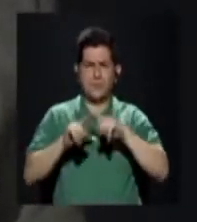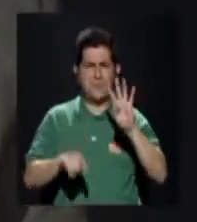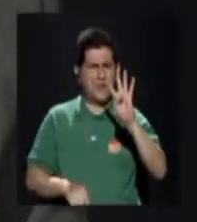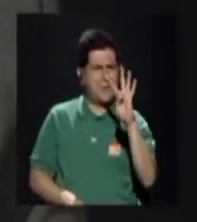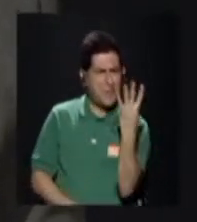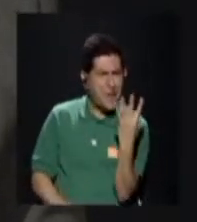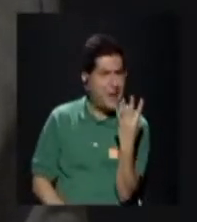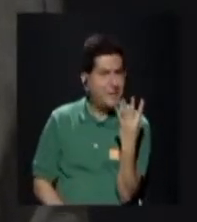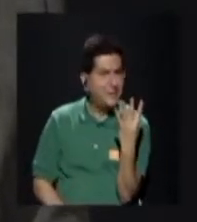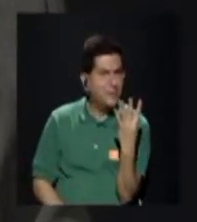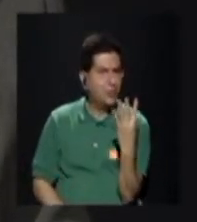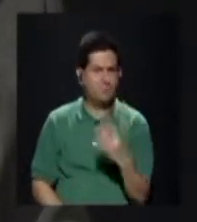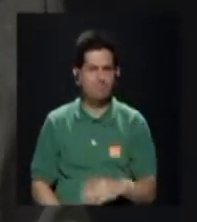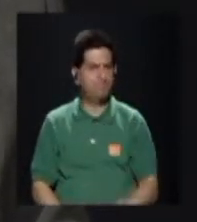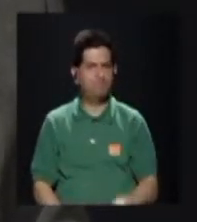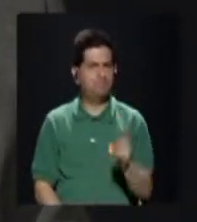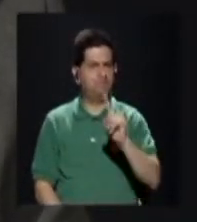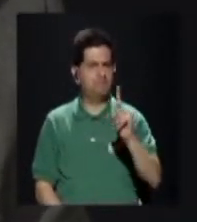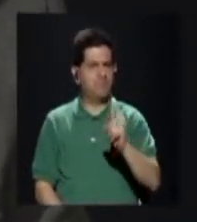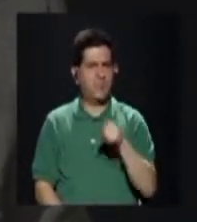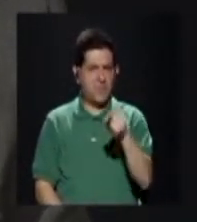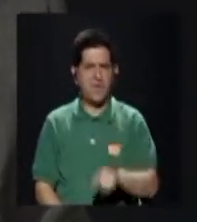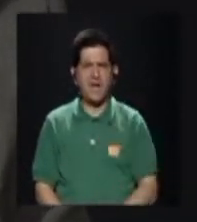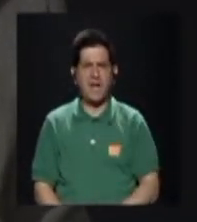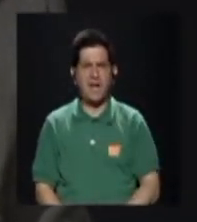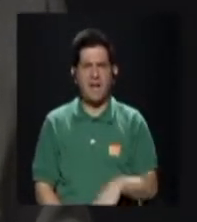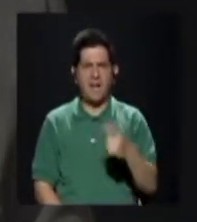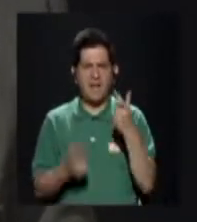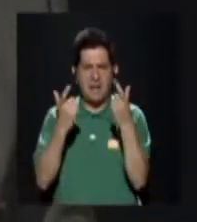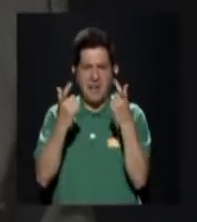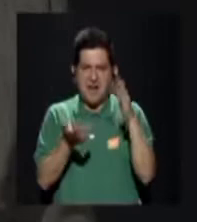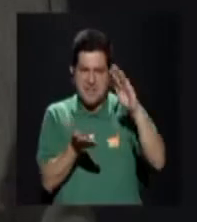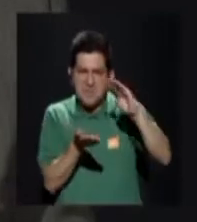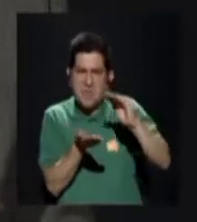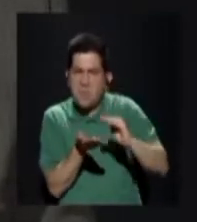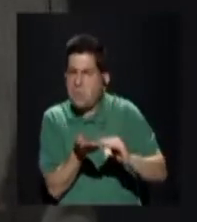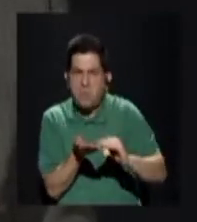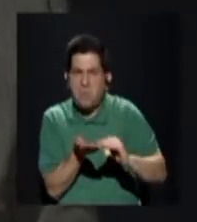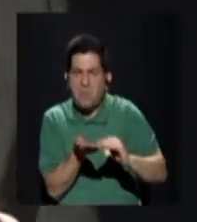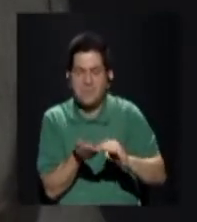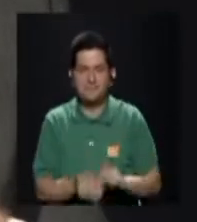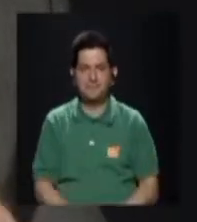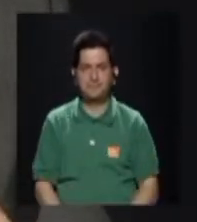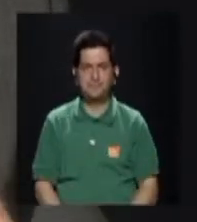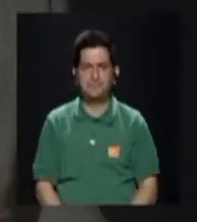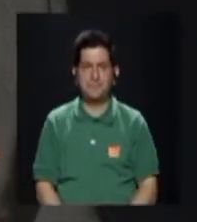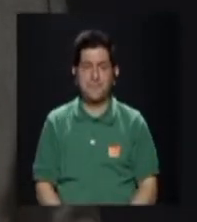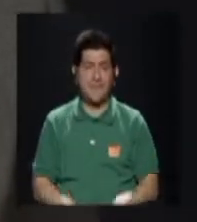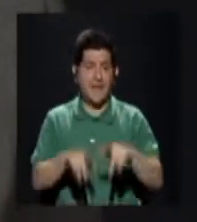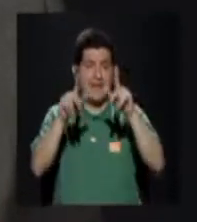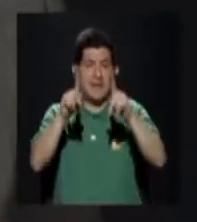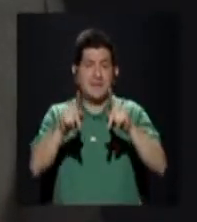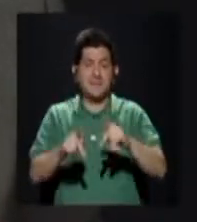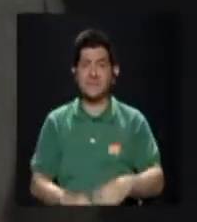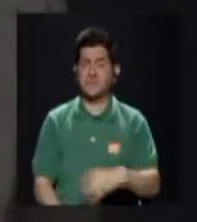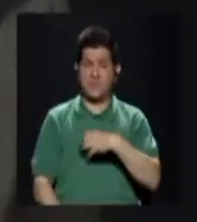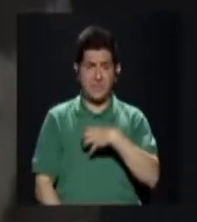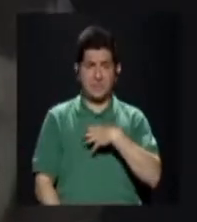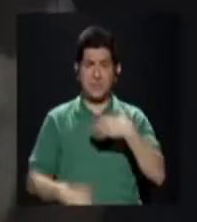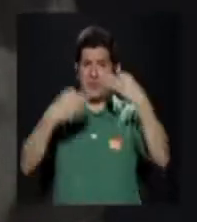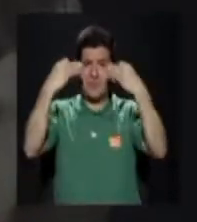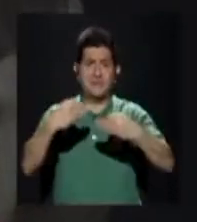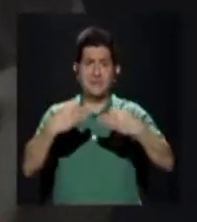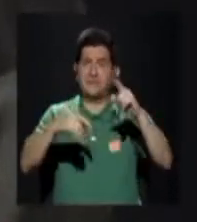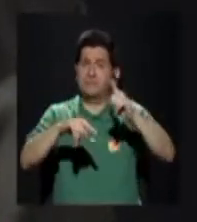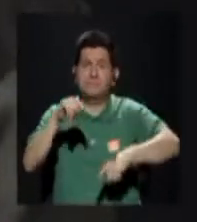cuarto, ya hay que diluir la ganancia, ¿no? Bueno, entonces deja a la gente tomar sus decisiones. Y aquí